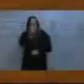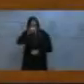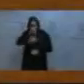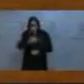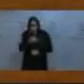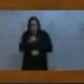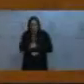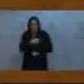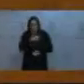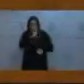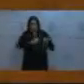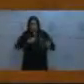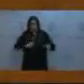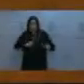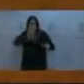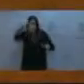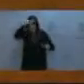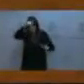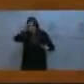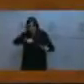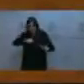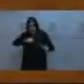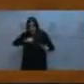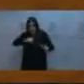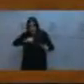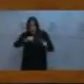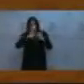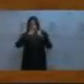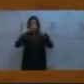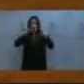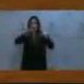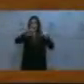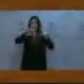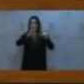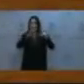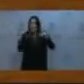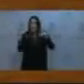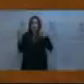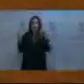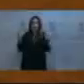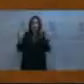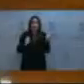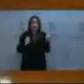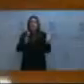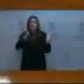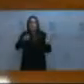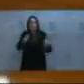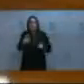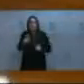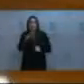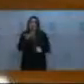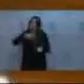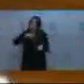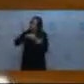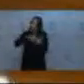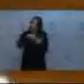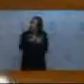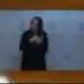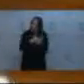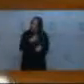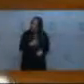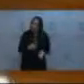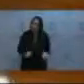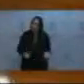porque los que vivimos fuera del centro de la región también tenemos derechos, porque además es que pagamos nuestros impuestos, ¿me